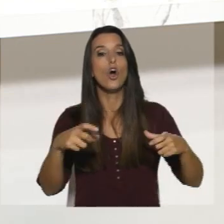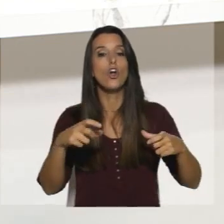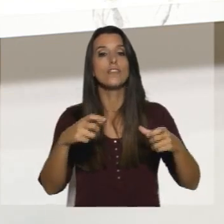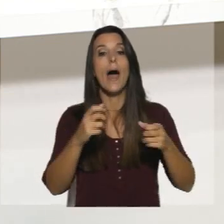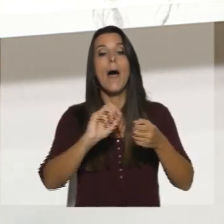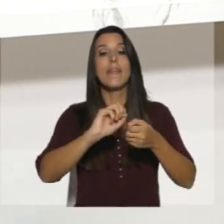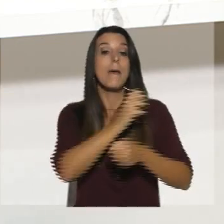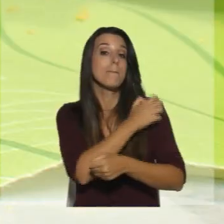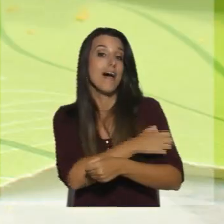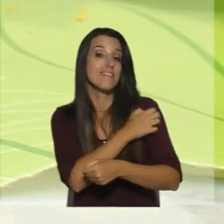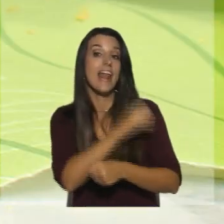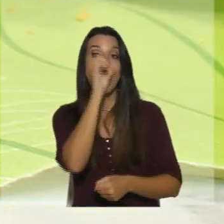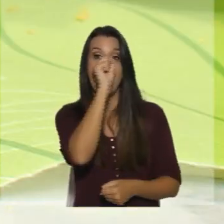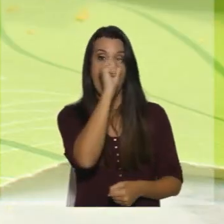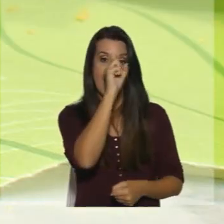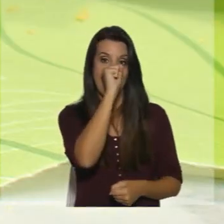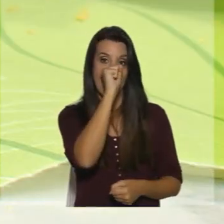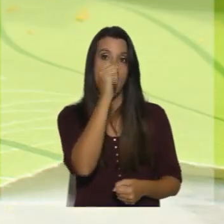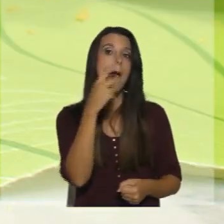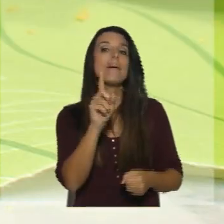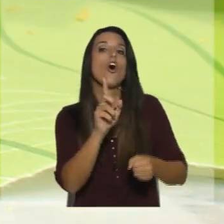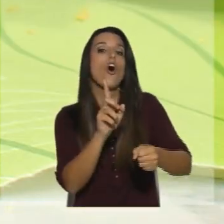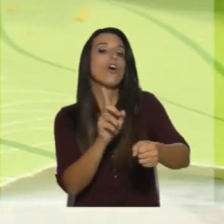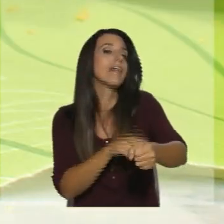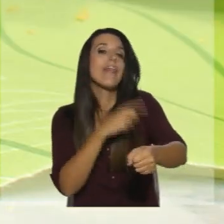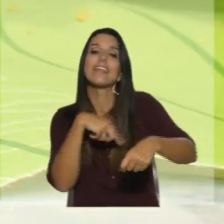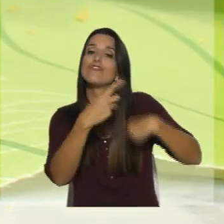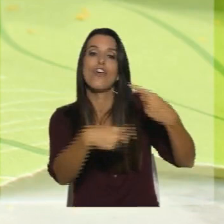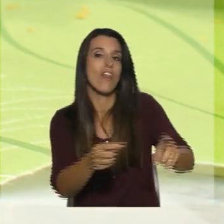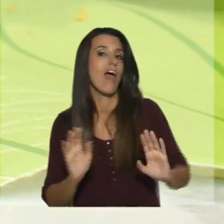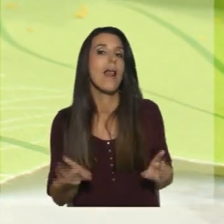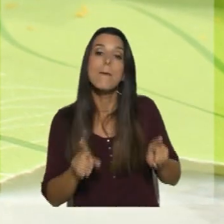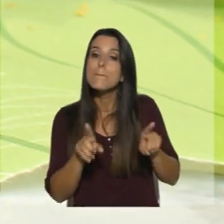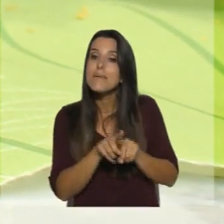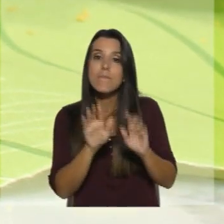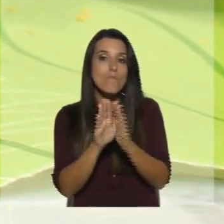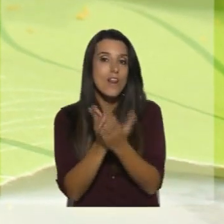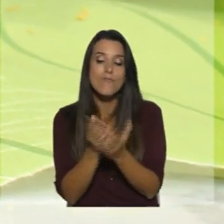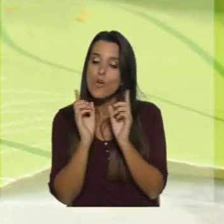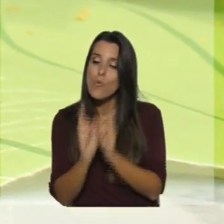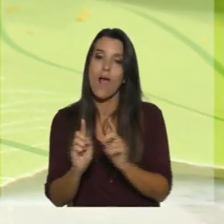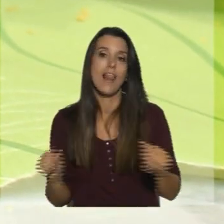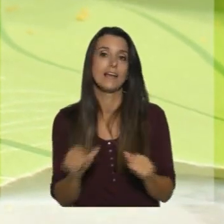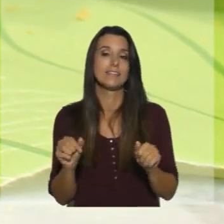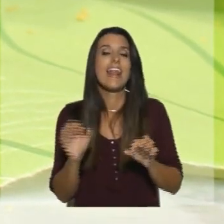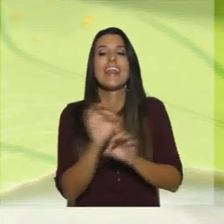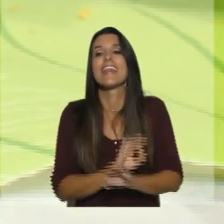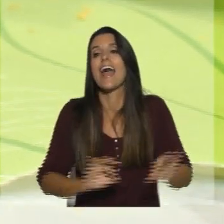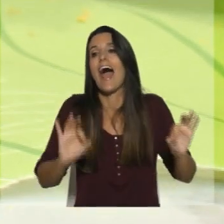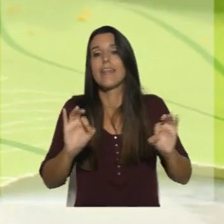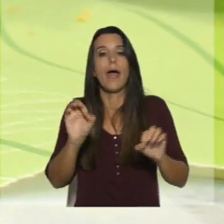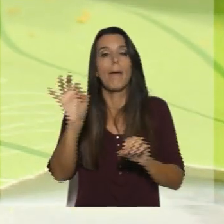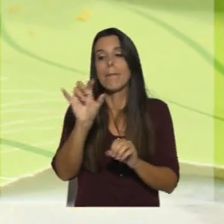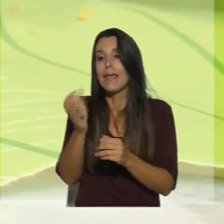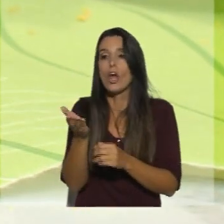y naranja. Qué rico. Pero a lo tradicional, porque la voy a hacer tal cual, como decía en el librito. Nada de usar el microondas,